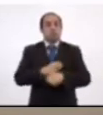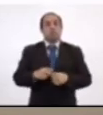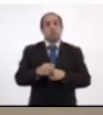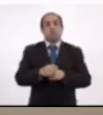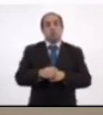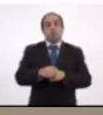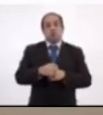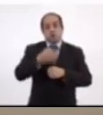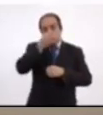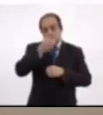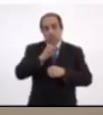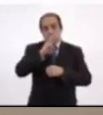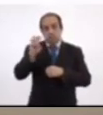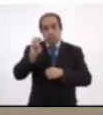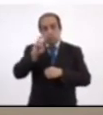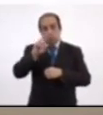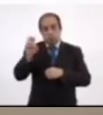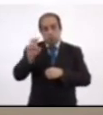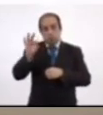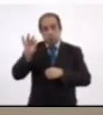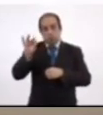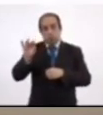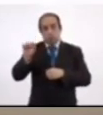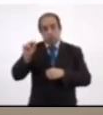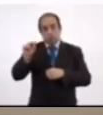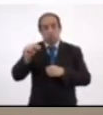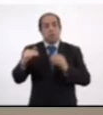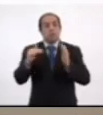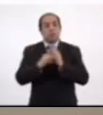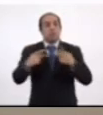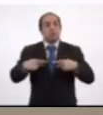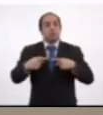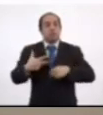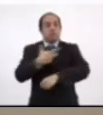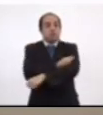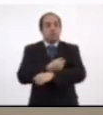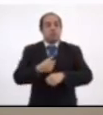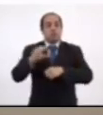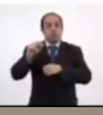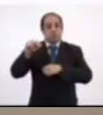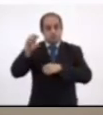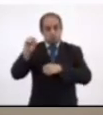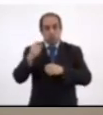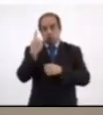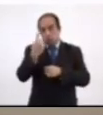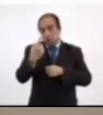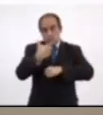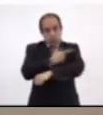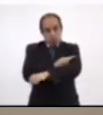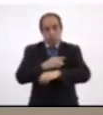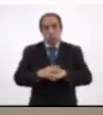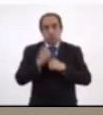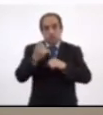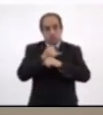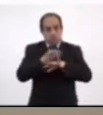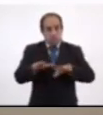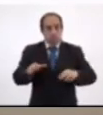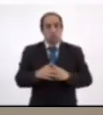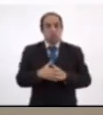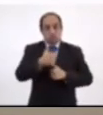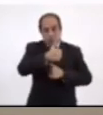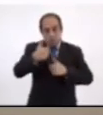280,000 personas que se vacunaron en ese esquema, que tuvieron su vacuna CanSino, que como ustedes saben es de unidosis. Entonces estos son los datos desagregados por